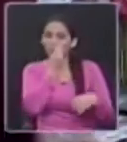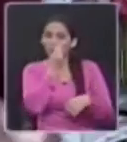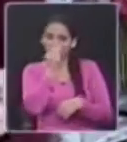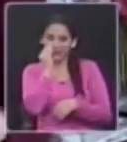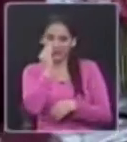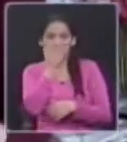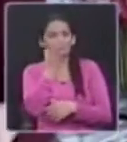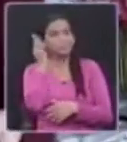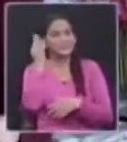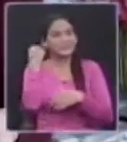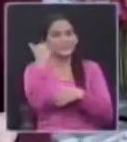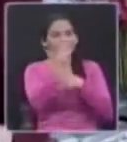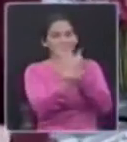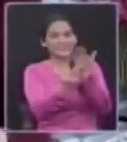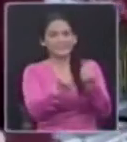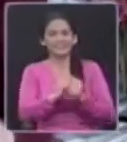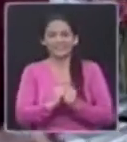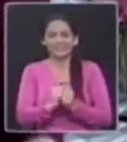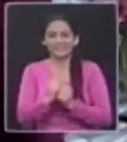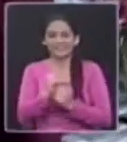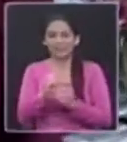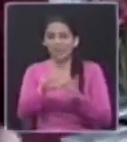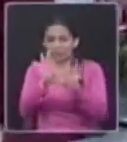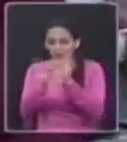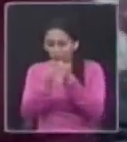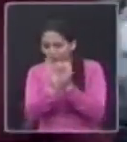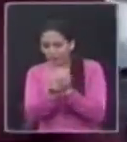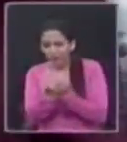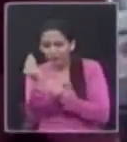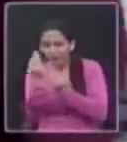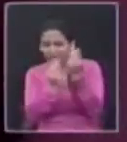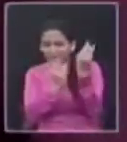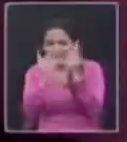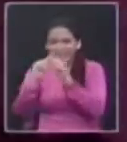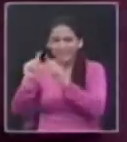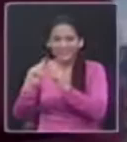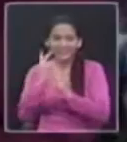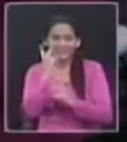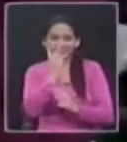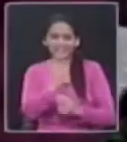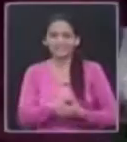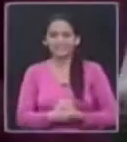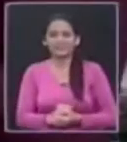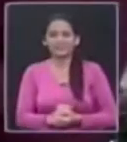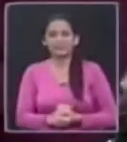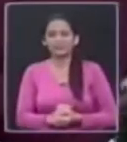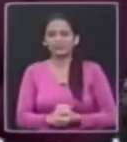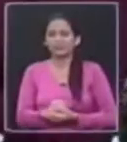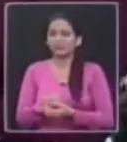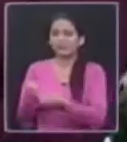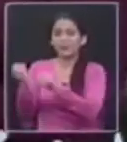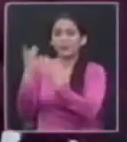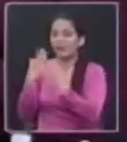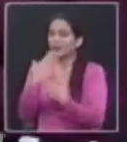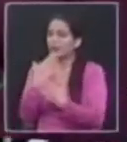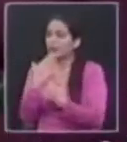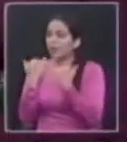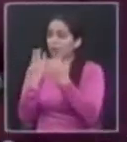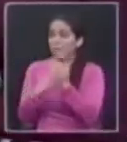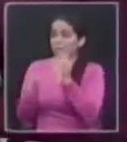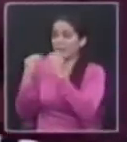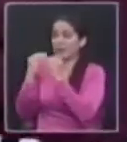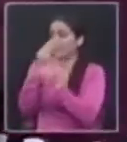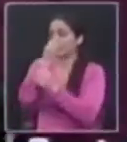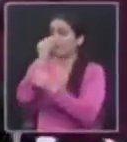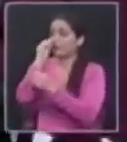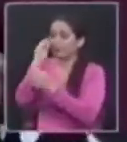flor o arreglos florales como los que elabora Amira Mini en Persaflor? Cuéntanos, ¿están llegando las flores? ¿Están elaborando